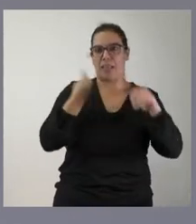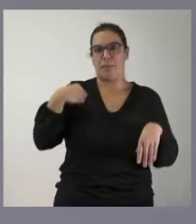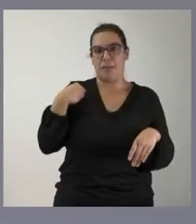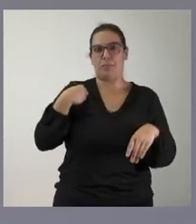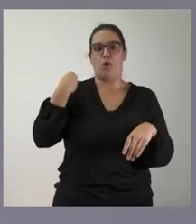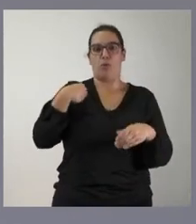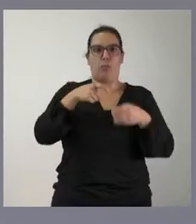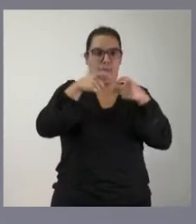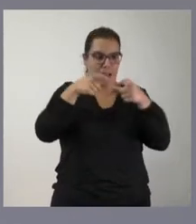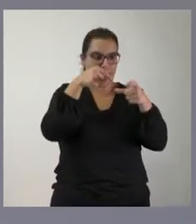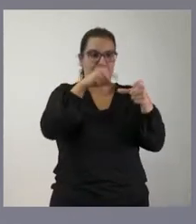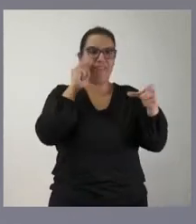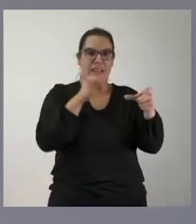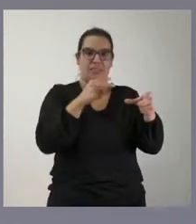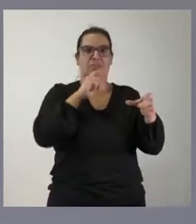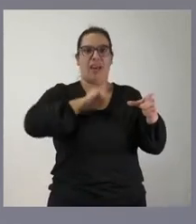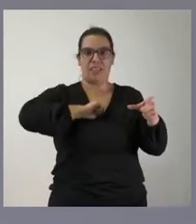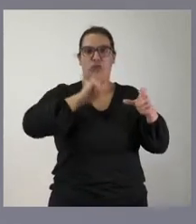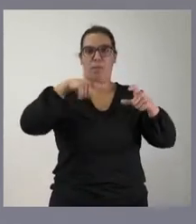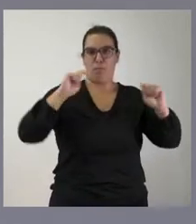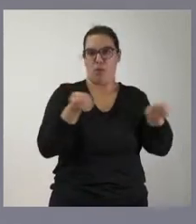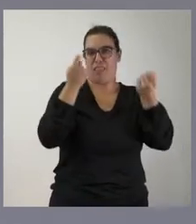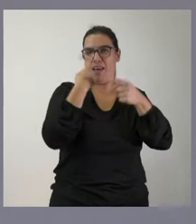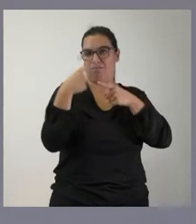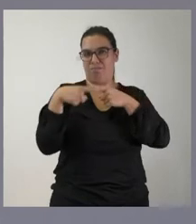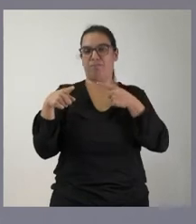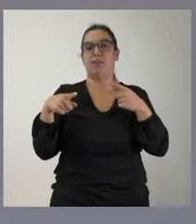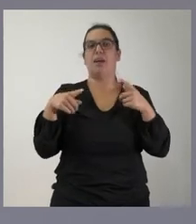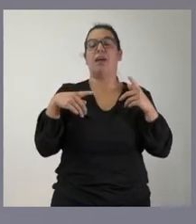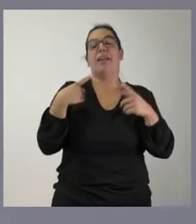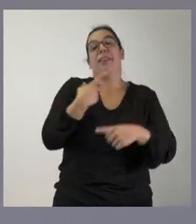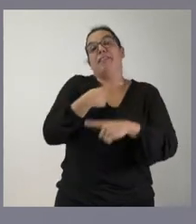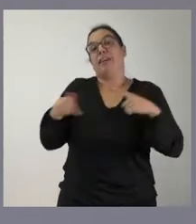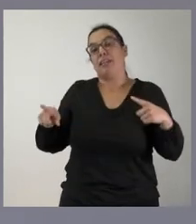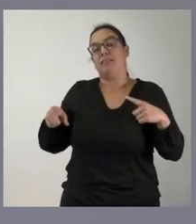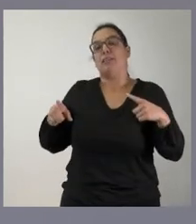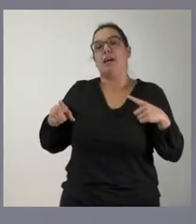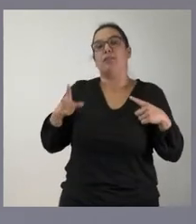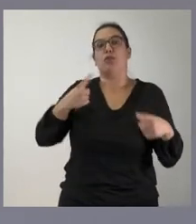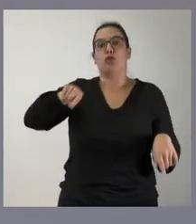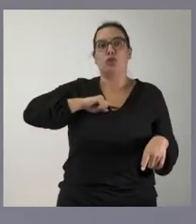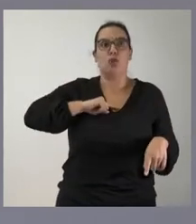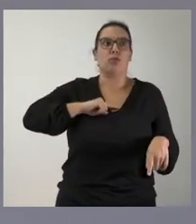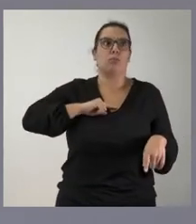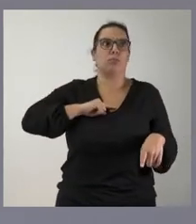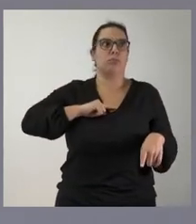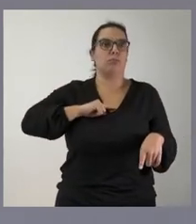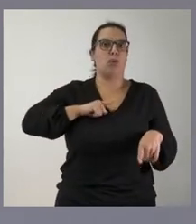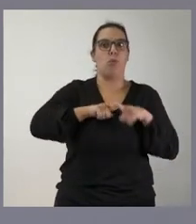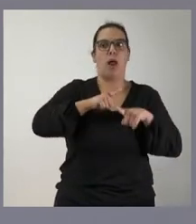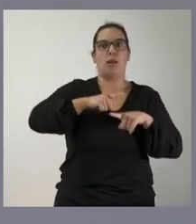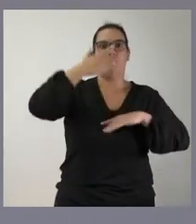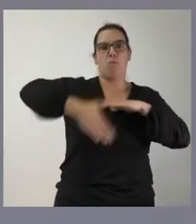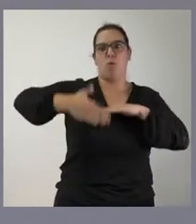tabaco las propias normativas en materia de publicidad cuestión distintas el debate de Hasta qué punto tenemos que establecer prohibiciones sobre